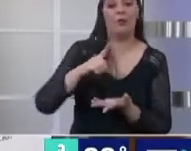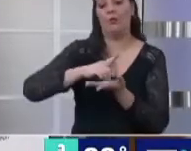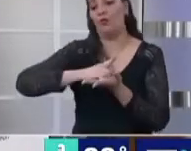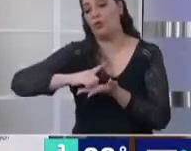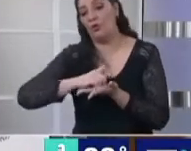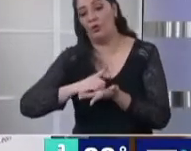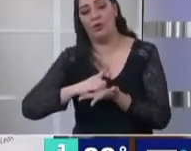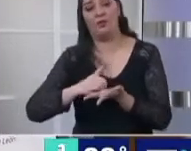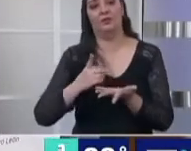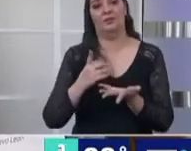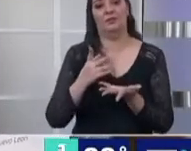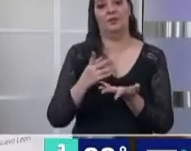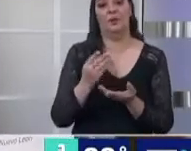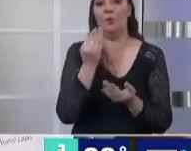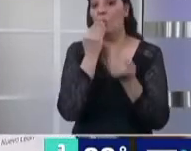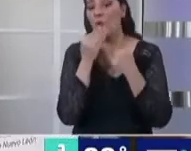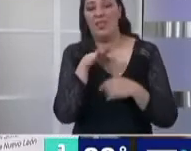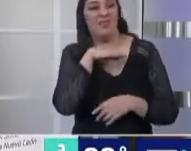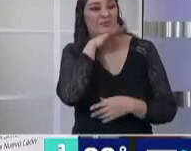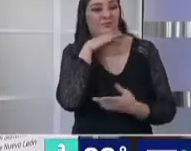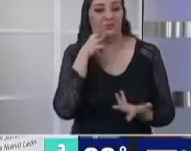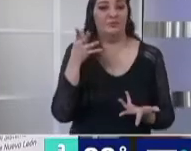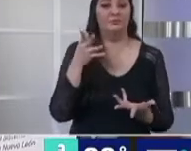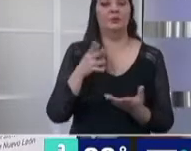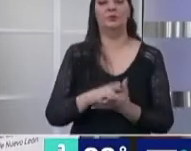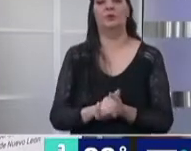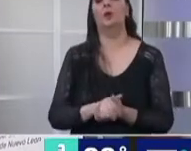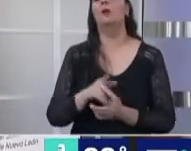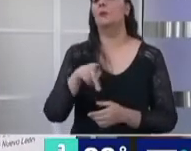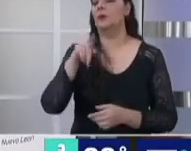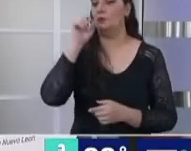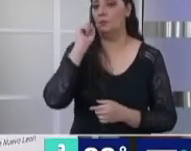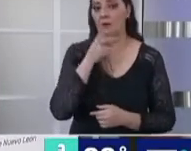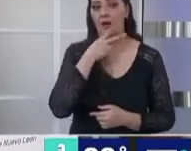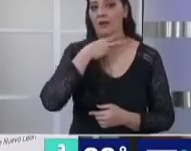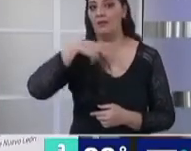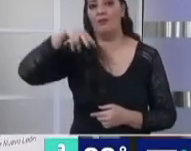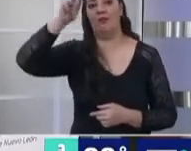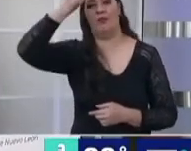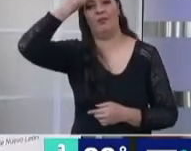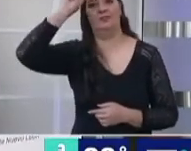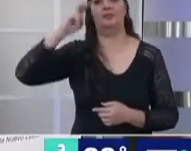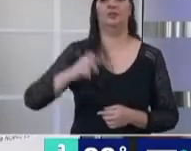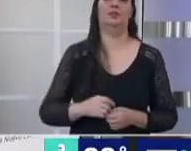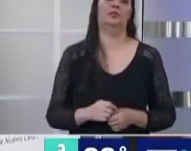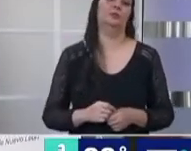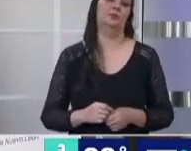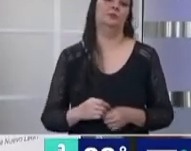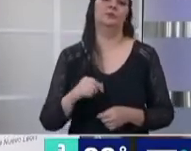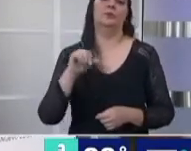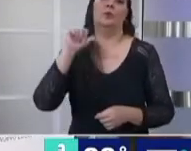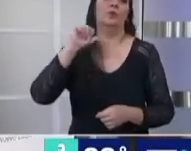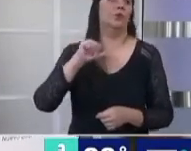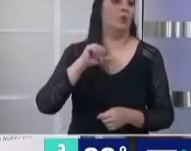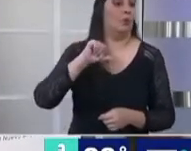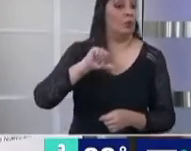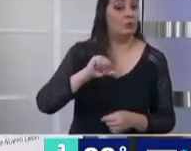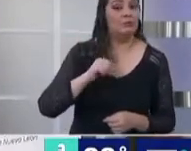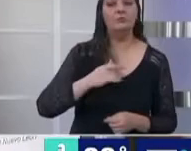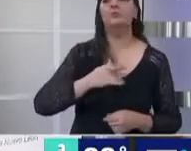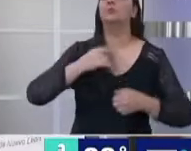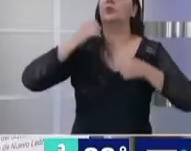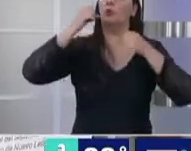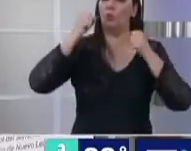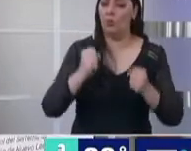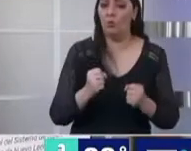son los alimentos chatarra, pero también la ignorancia. Hoy estoy convencido que gracias a los medios